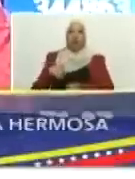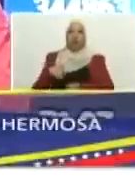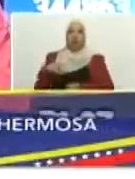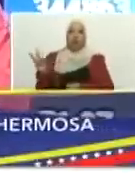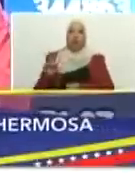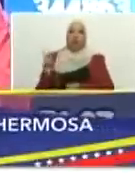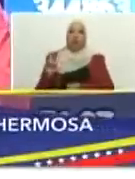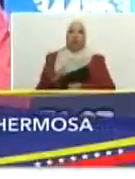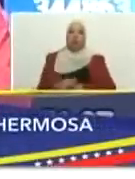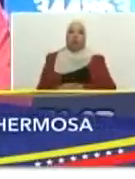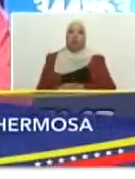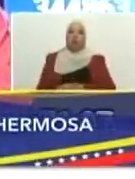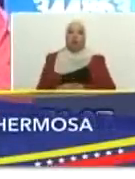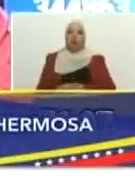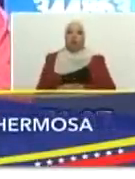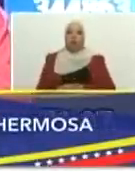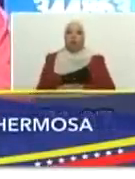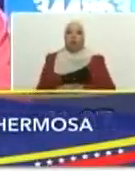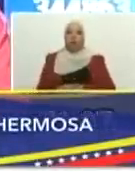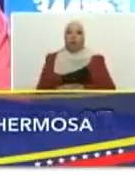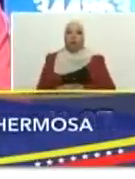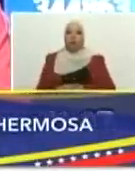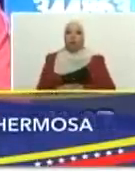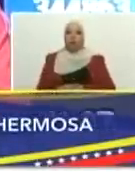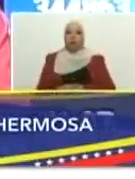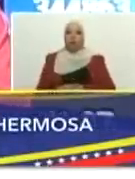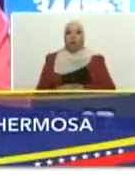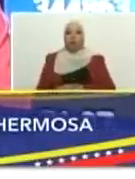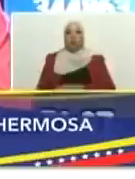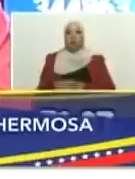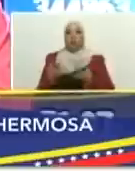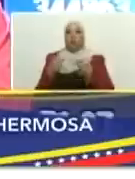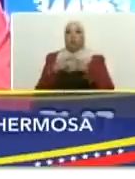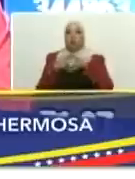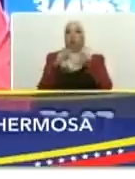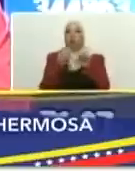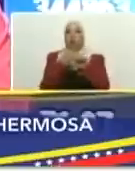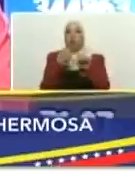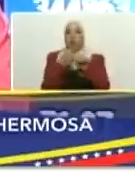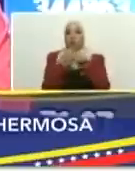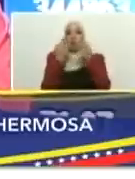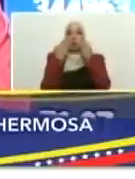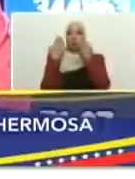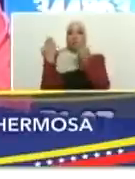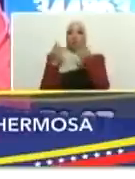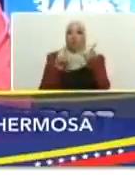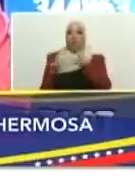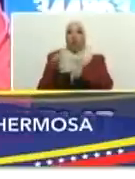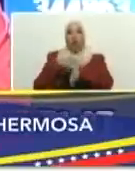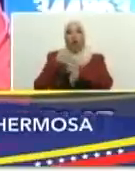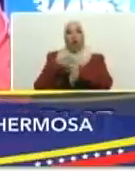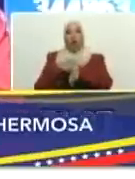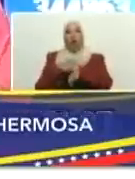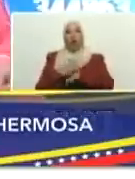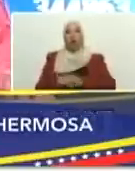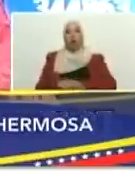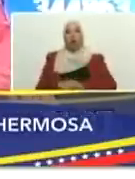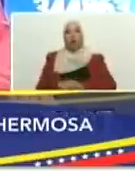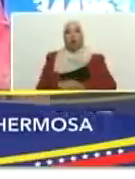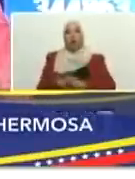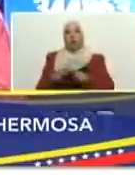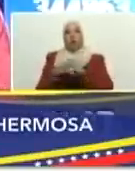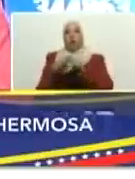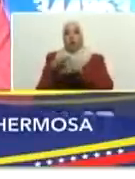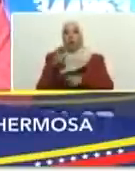venezolana. Bueno, fíjense ustedes, nos toca a nosotros, acabamos de entregar, ya a esta hora, se están entregando